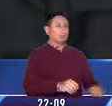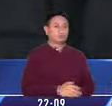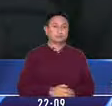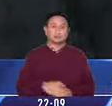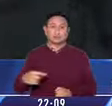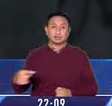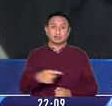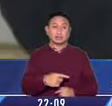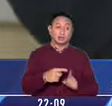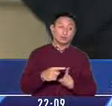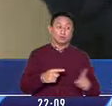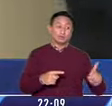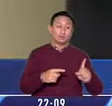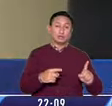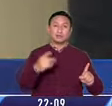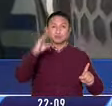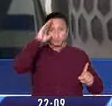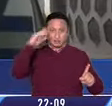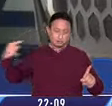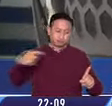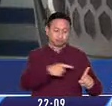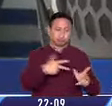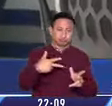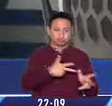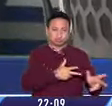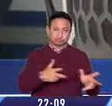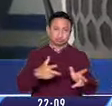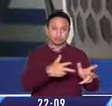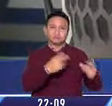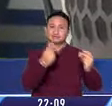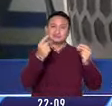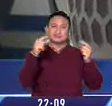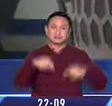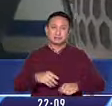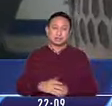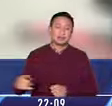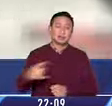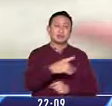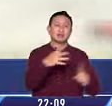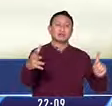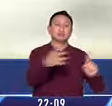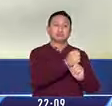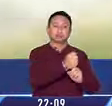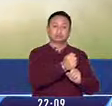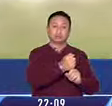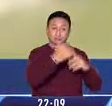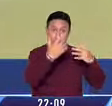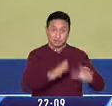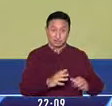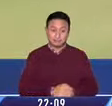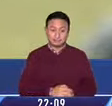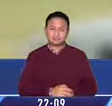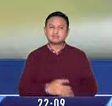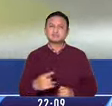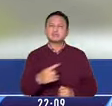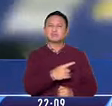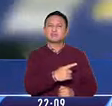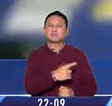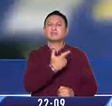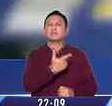dónde escabullirse y empezó el operativo. Los policías reaccionaron de manera inmediata. Tras una persecución, lograron bloquearles el